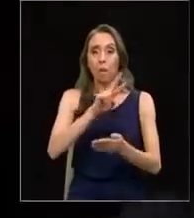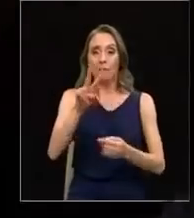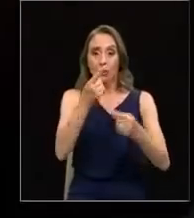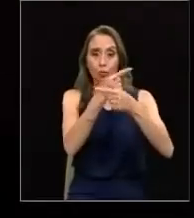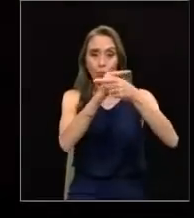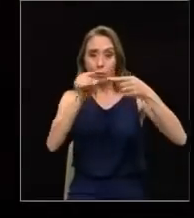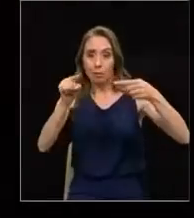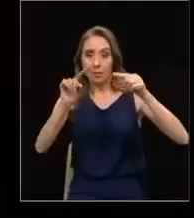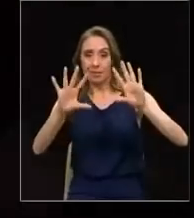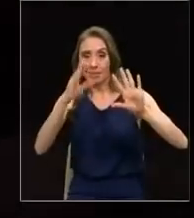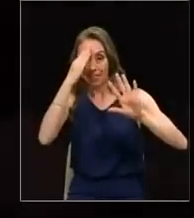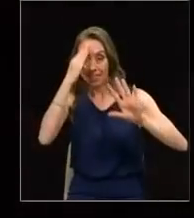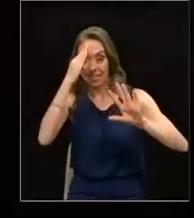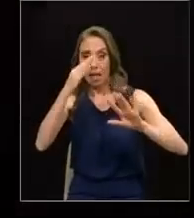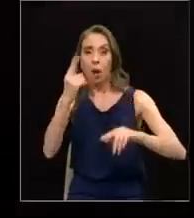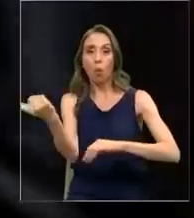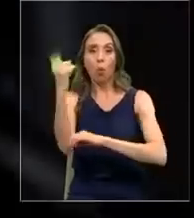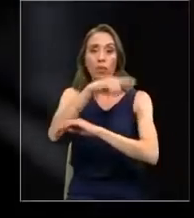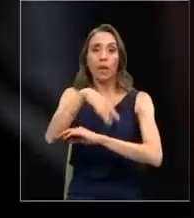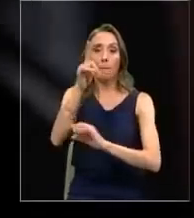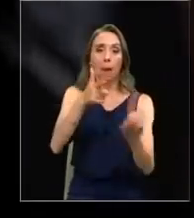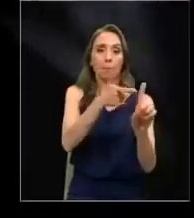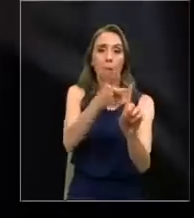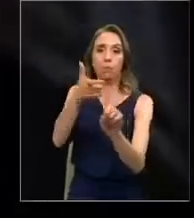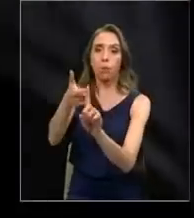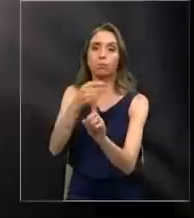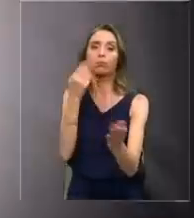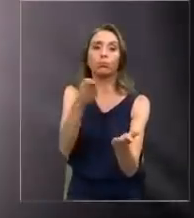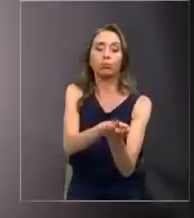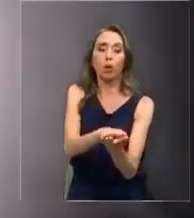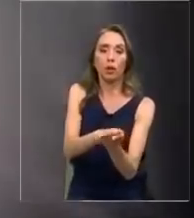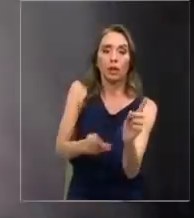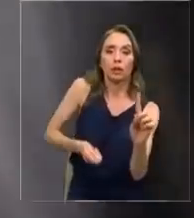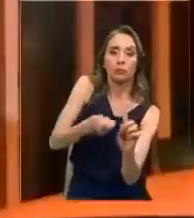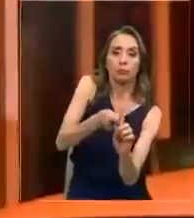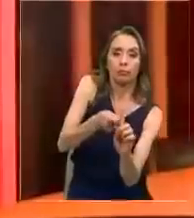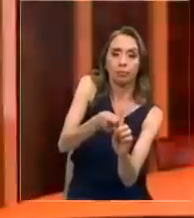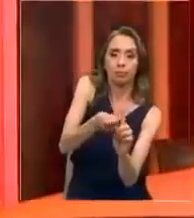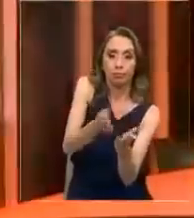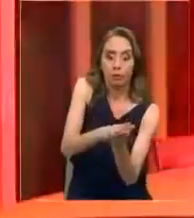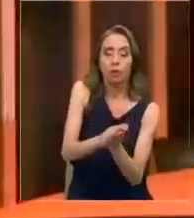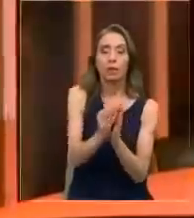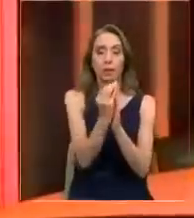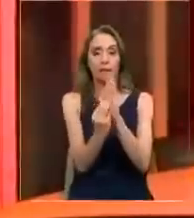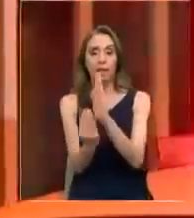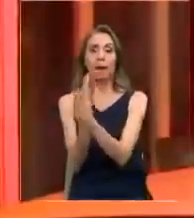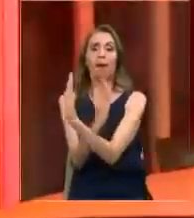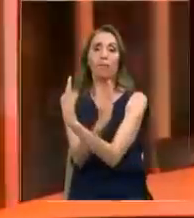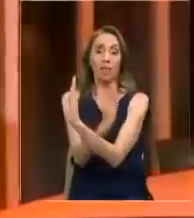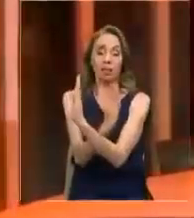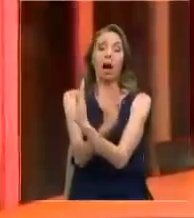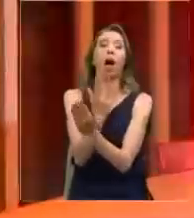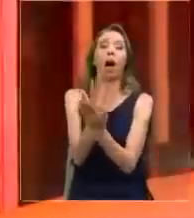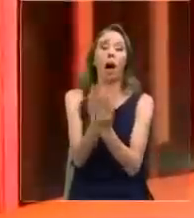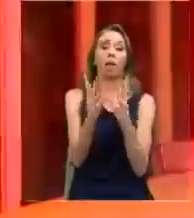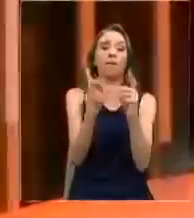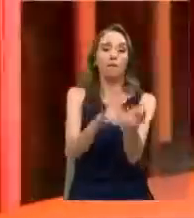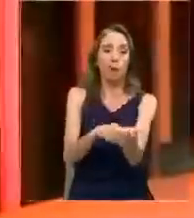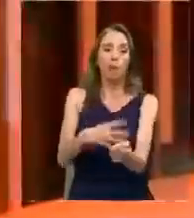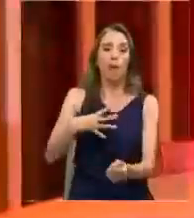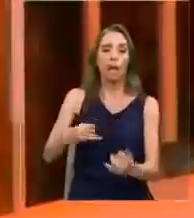se ha cometido más de un asesinato por día. Pero los números son solo eso. Detrás de cada uno de ellos hay familias, hijos,